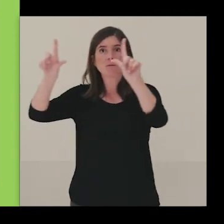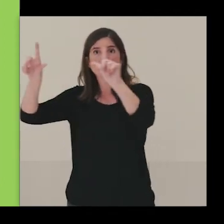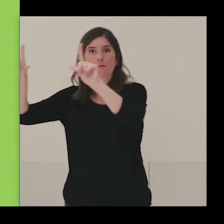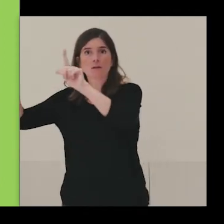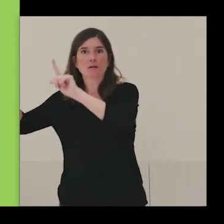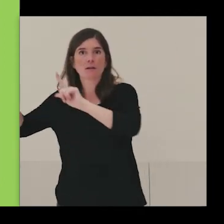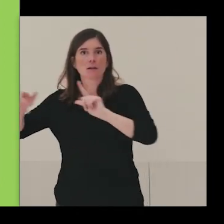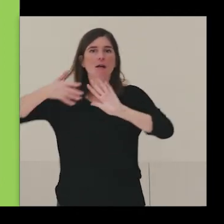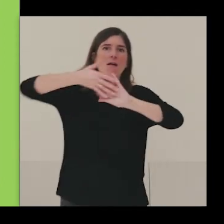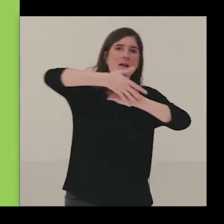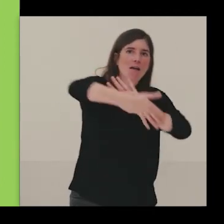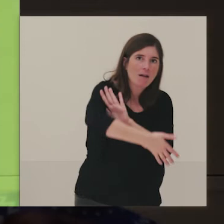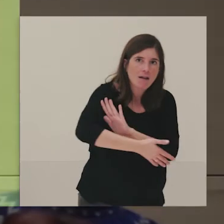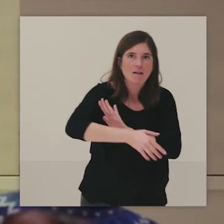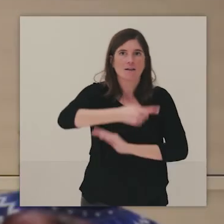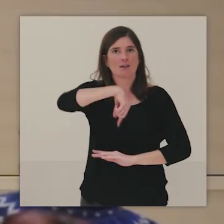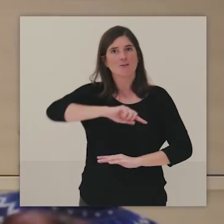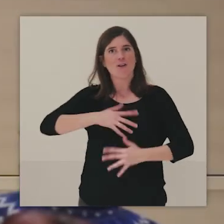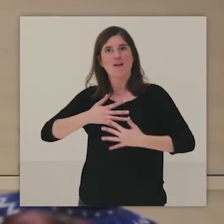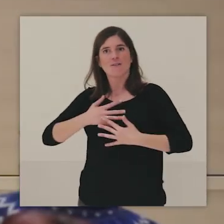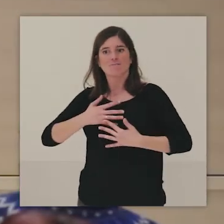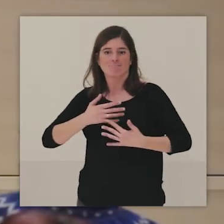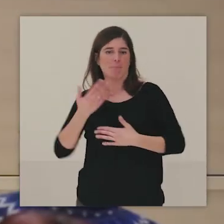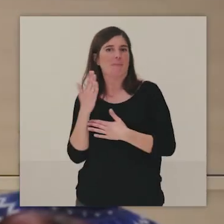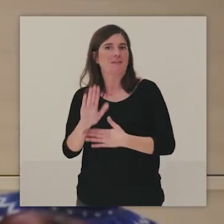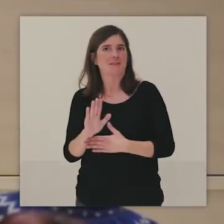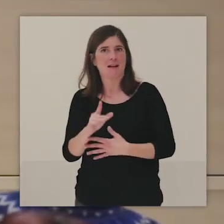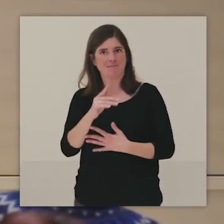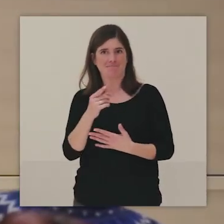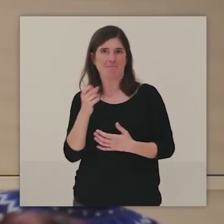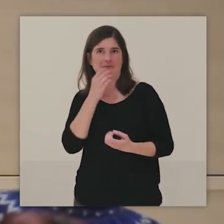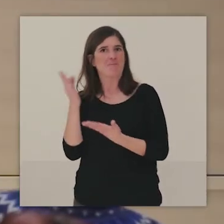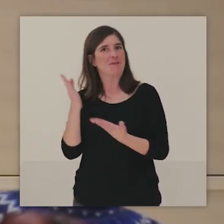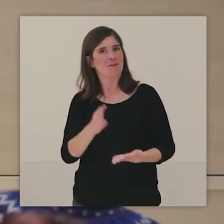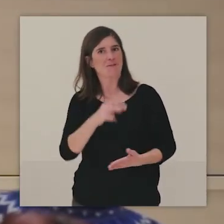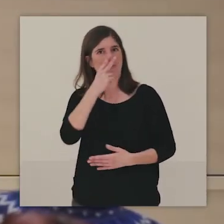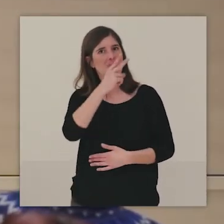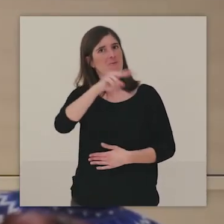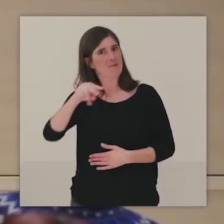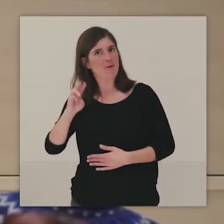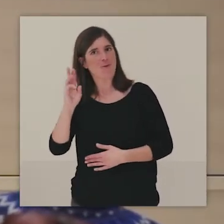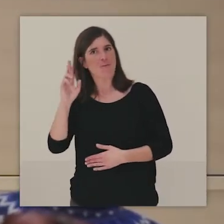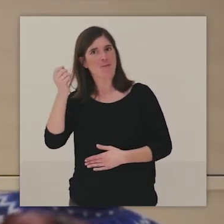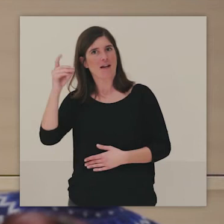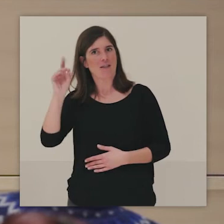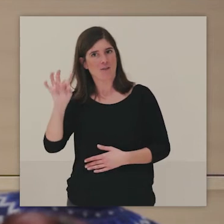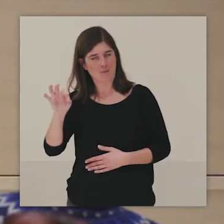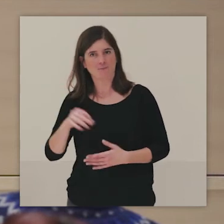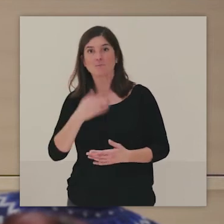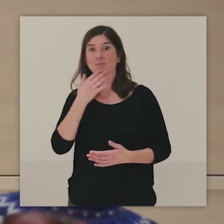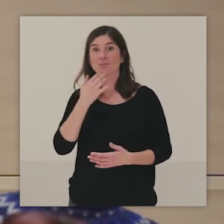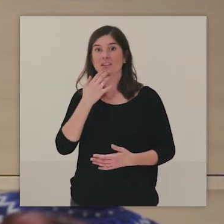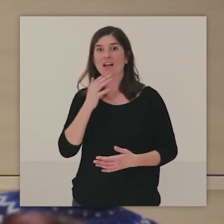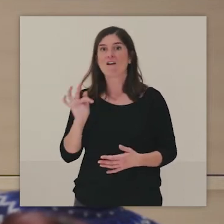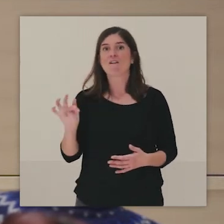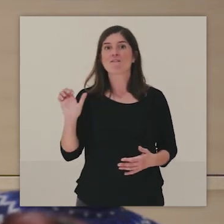presentamos. Bienvenido al Museo del Prado. Y entonces vamos dando pues algunos datos, contamos algunas cuestiones. Se fijarán, por ejemplo, que